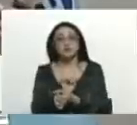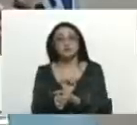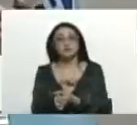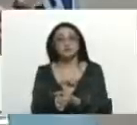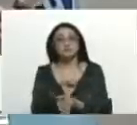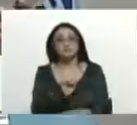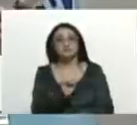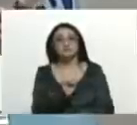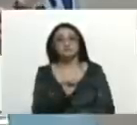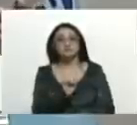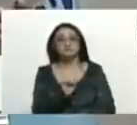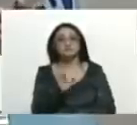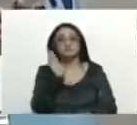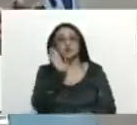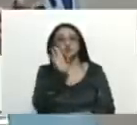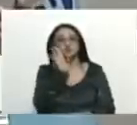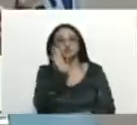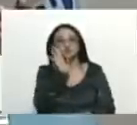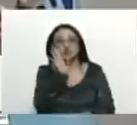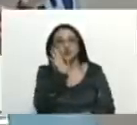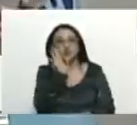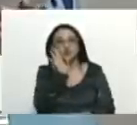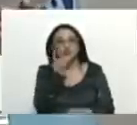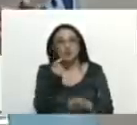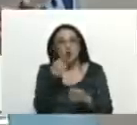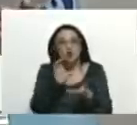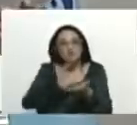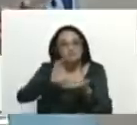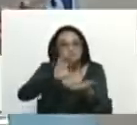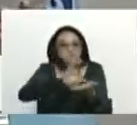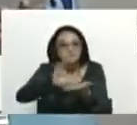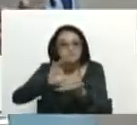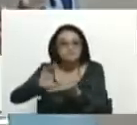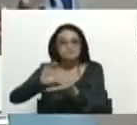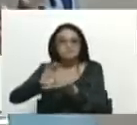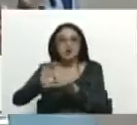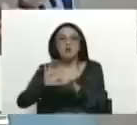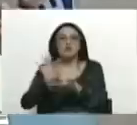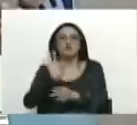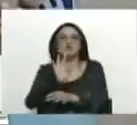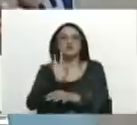por sobornos a funcionarios públicos